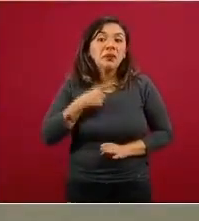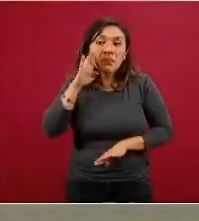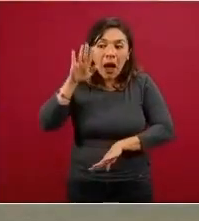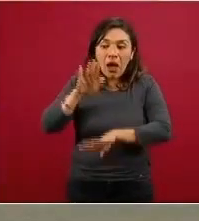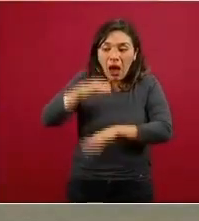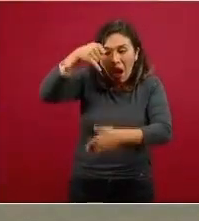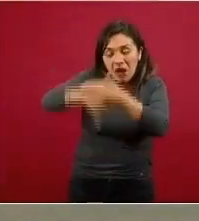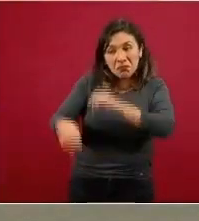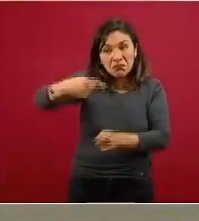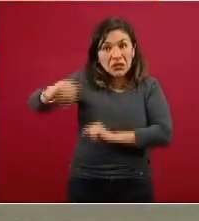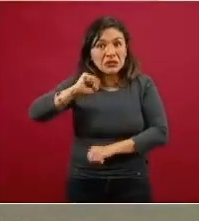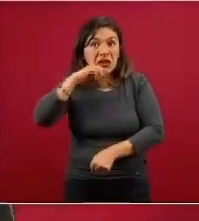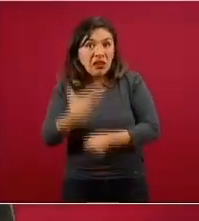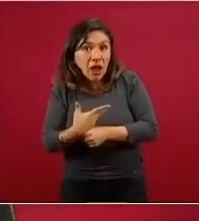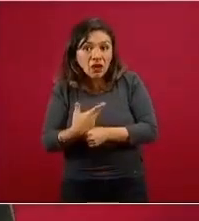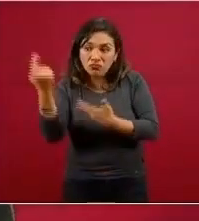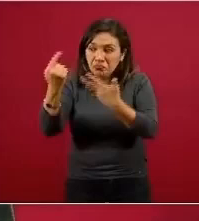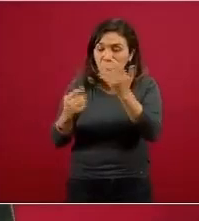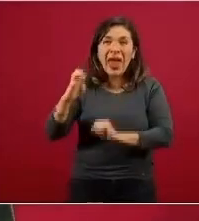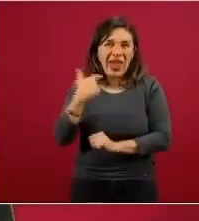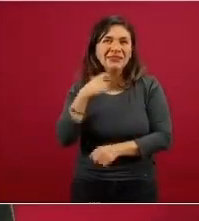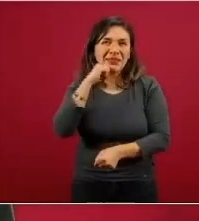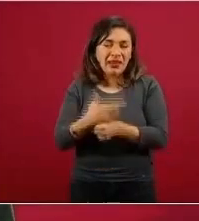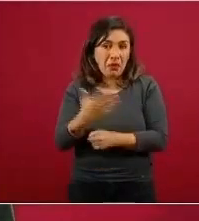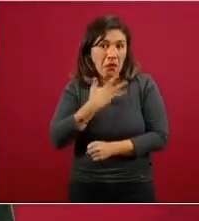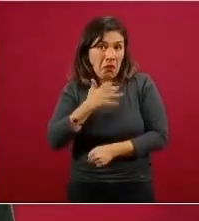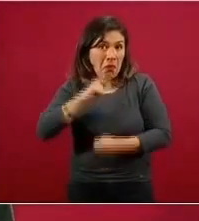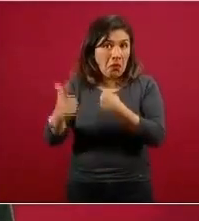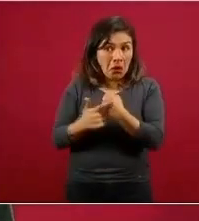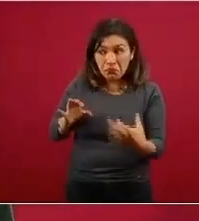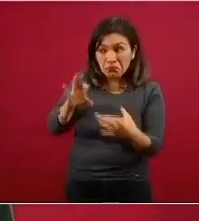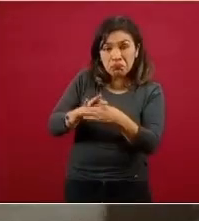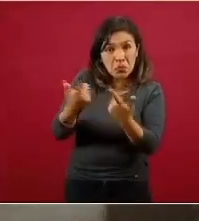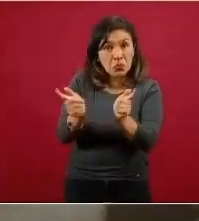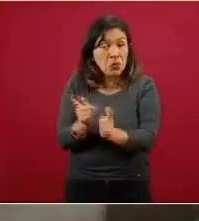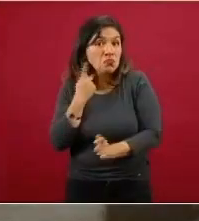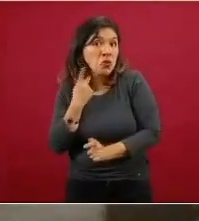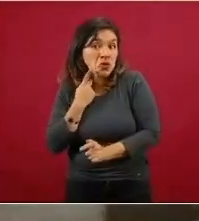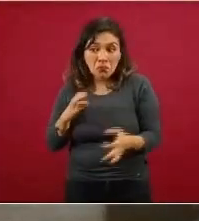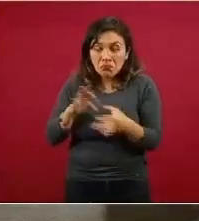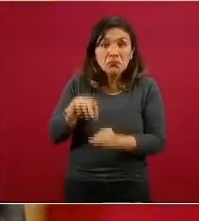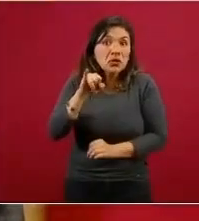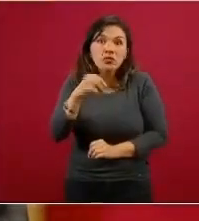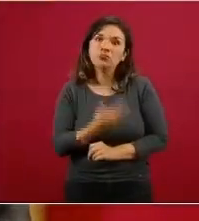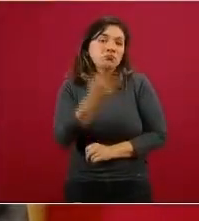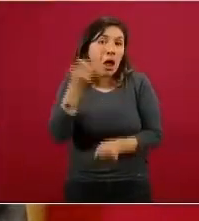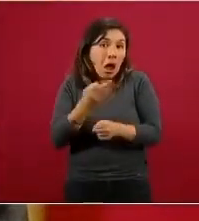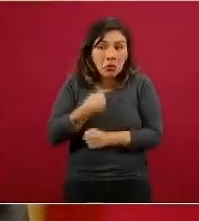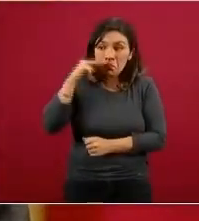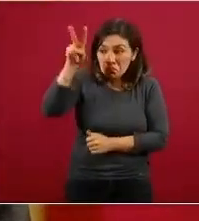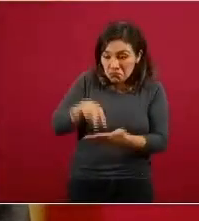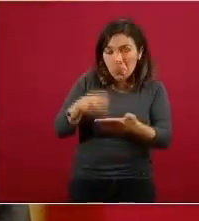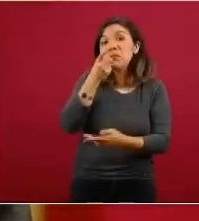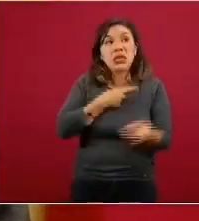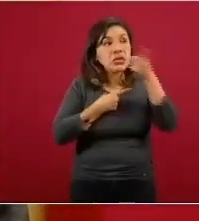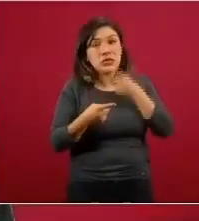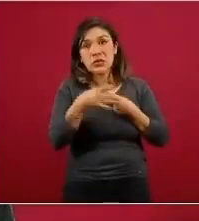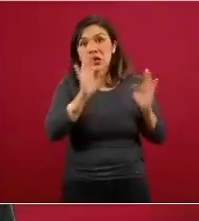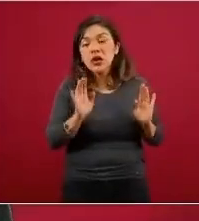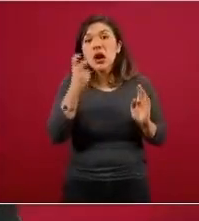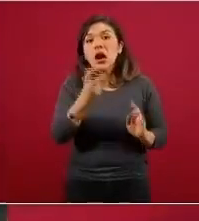que ver si estos secretarios y exsecretaria tienen alguna vinculación en ese sentido político. Hasta donde entiendo, según me